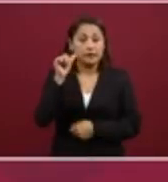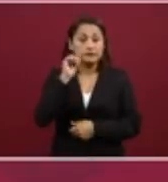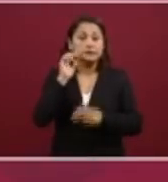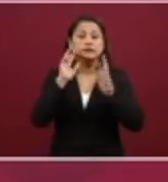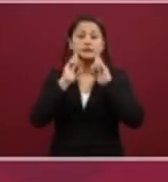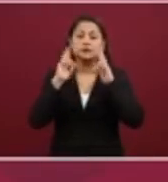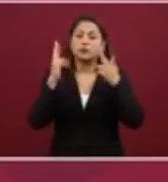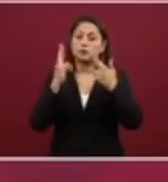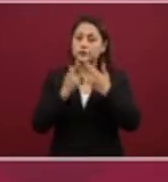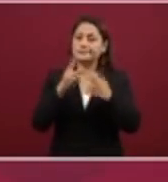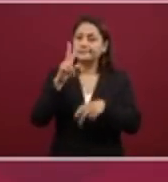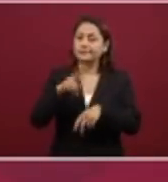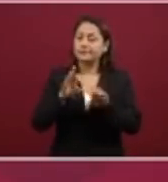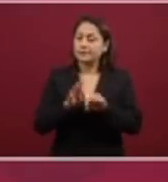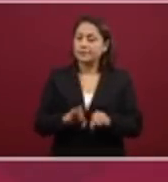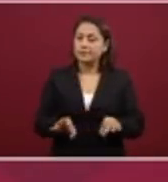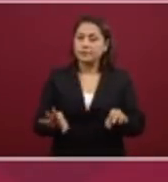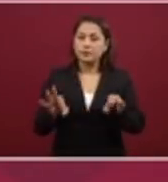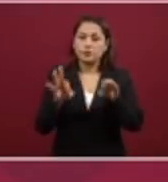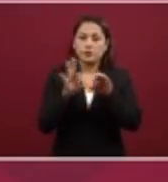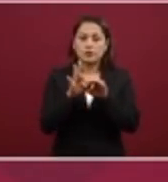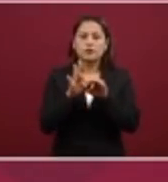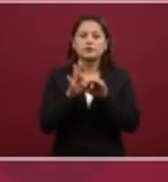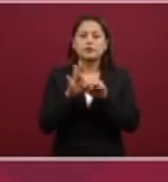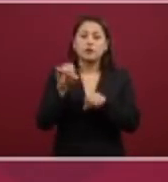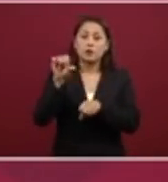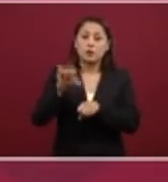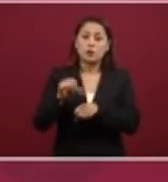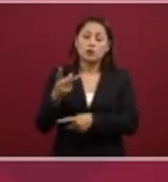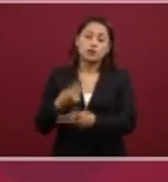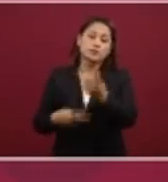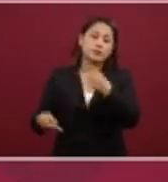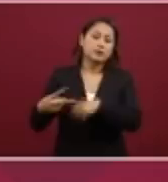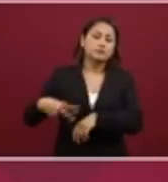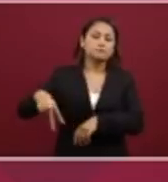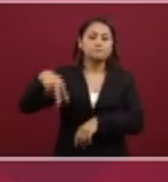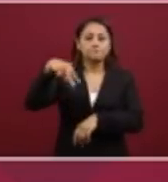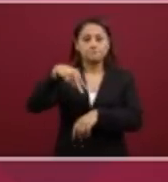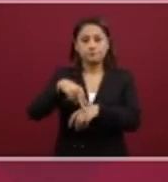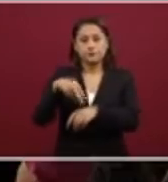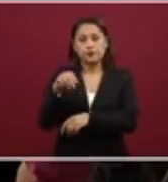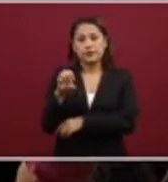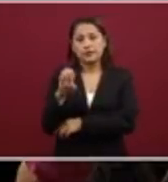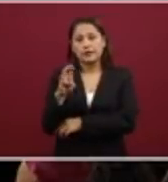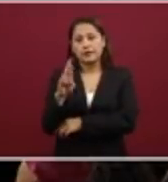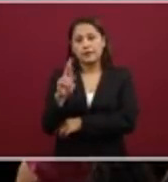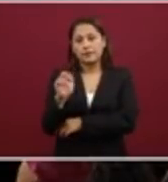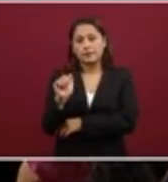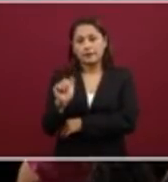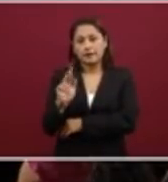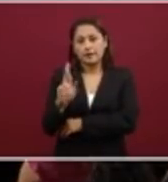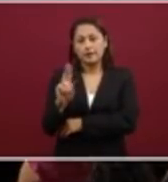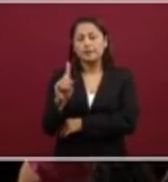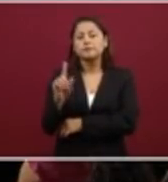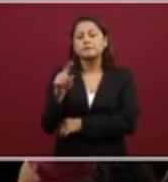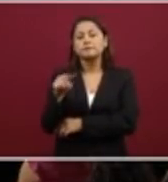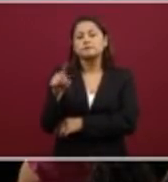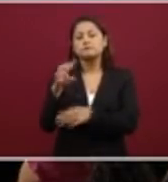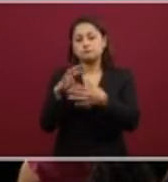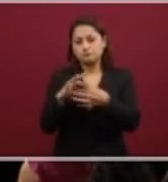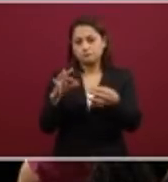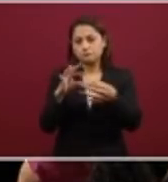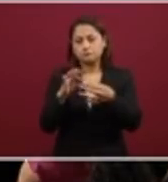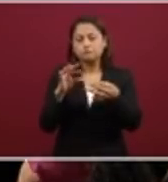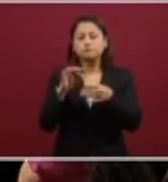El presidente de México, Andrés Manuel López Obrador, se declaró optimista ante la posibilidad de una reunión con su homólogo estadounidense, propuesta